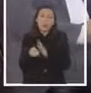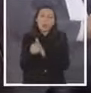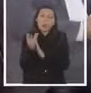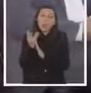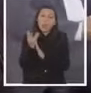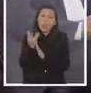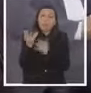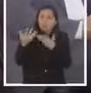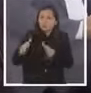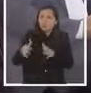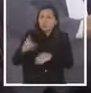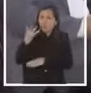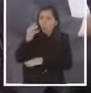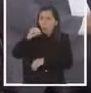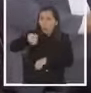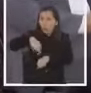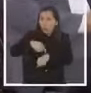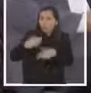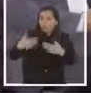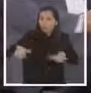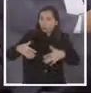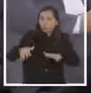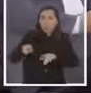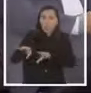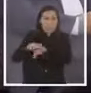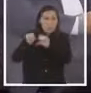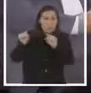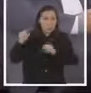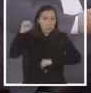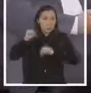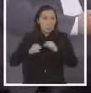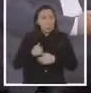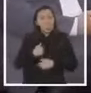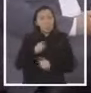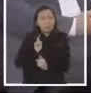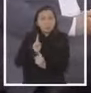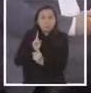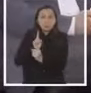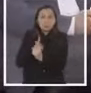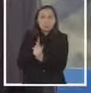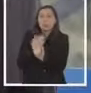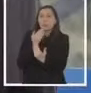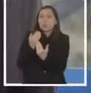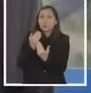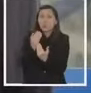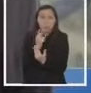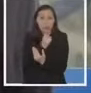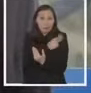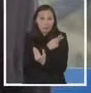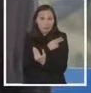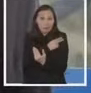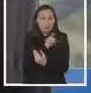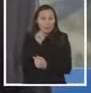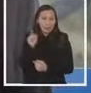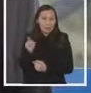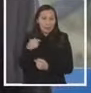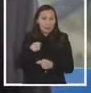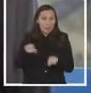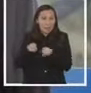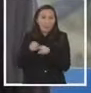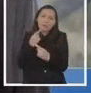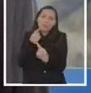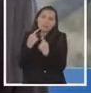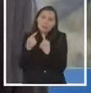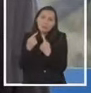incorporando, o sea, ellos ya tienen las 40 horas. Y fui a hablar con el empleador de mi